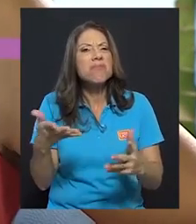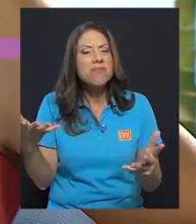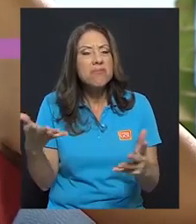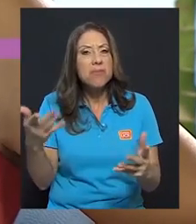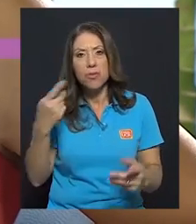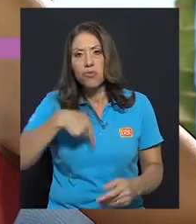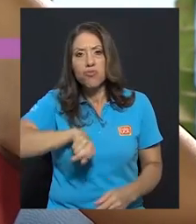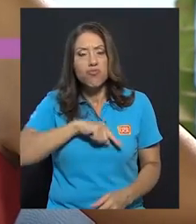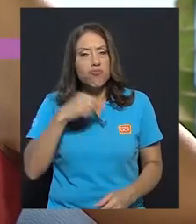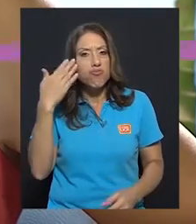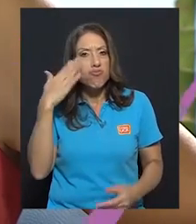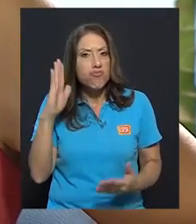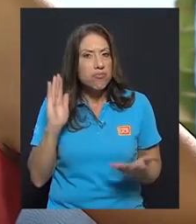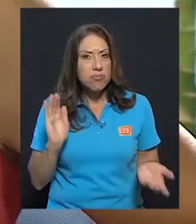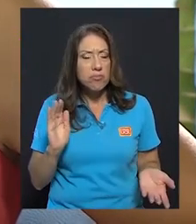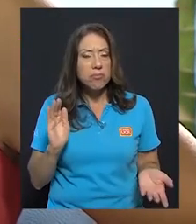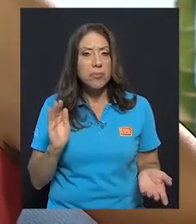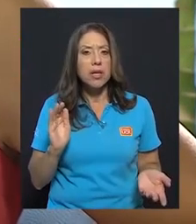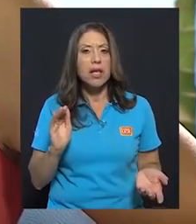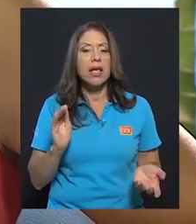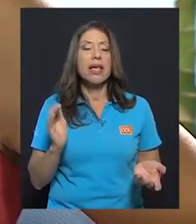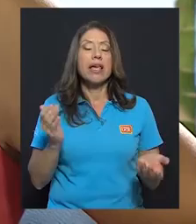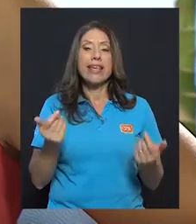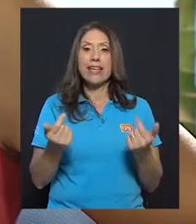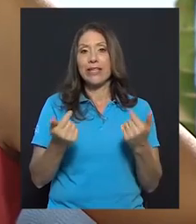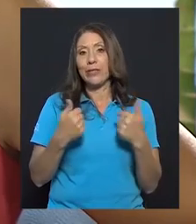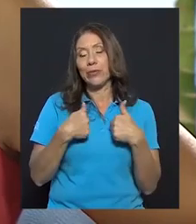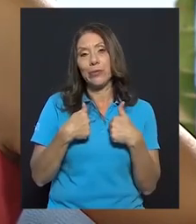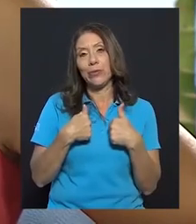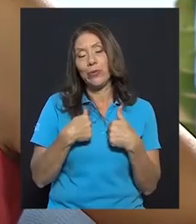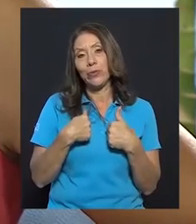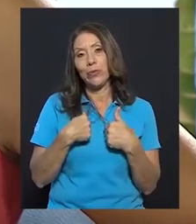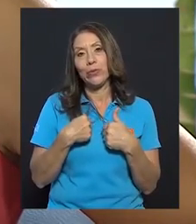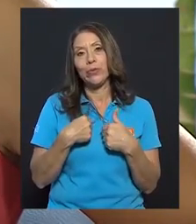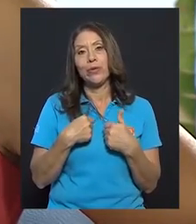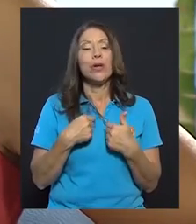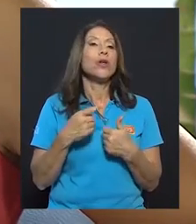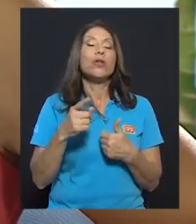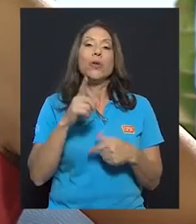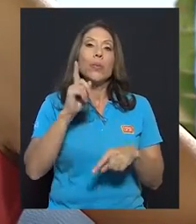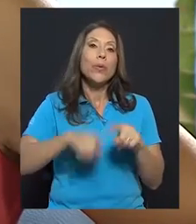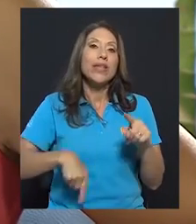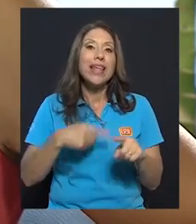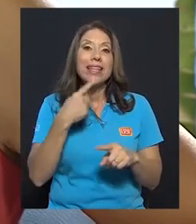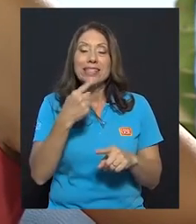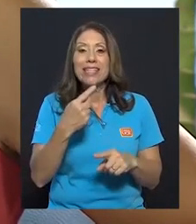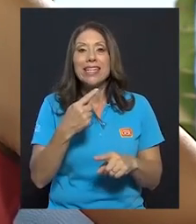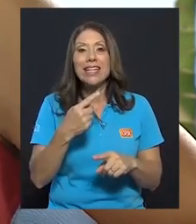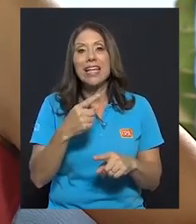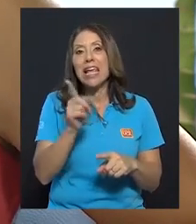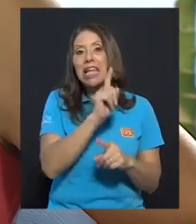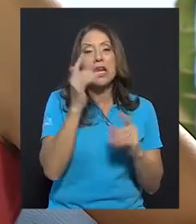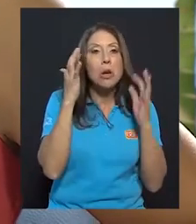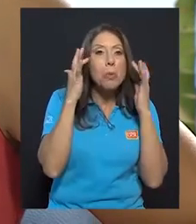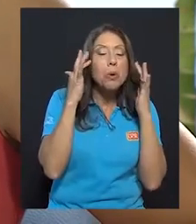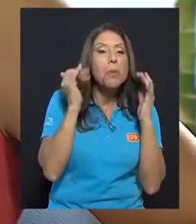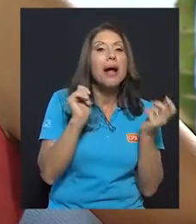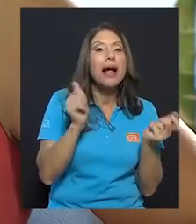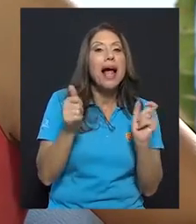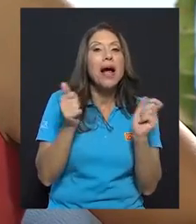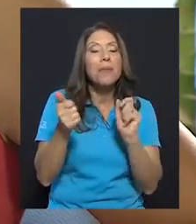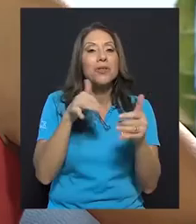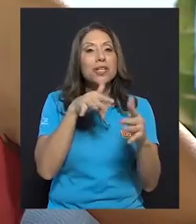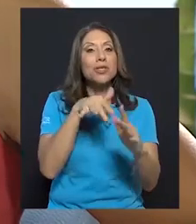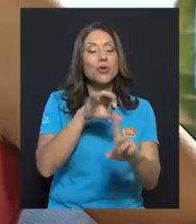conocemos y básicamente no me atrevo a decir que no nos preocupa tanto los cambios en la materia de estudios sociales